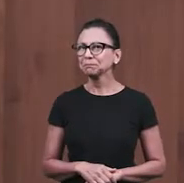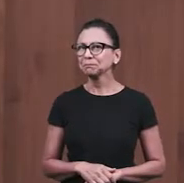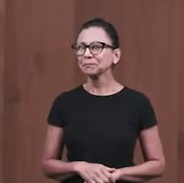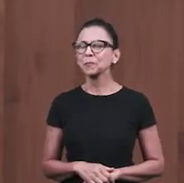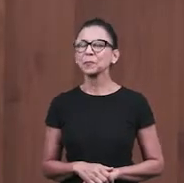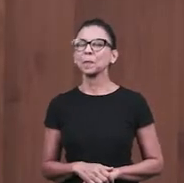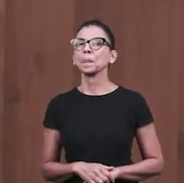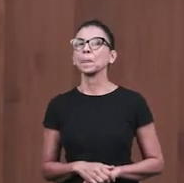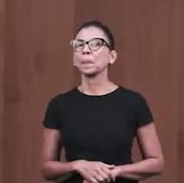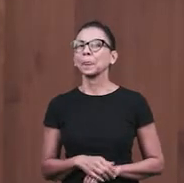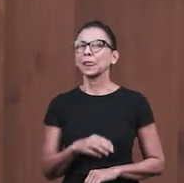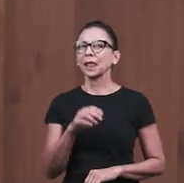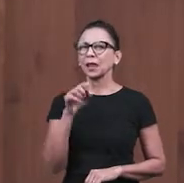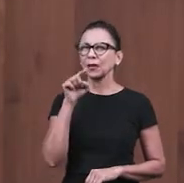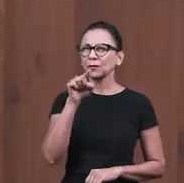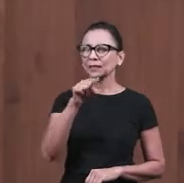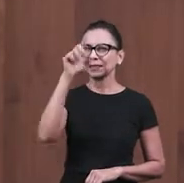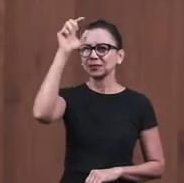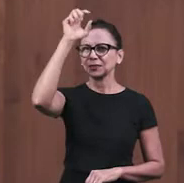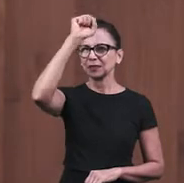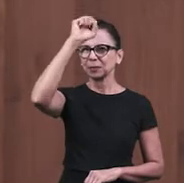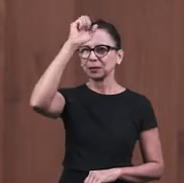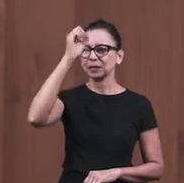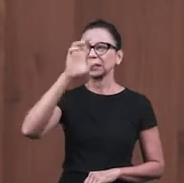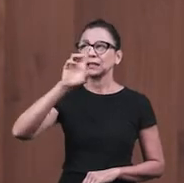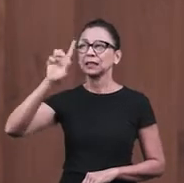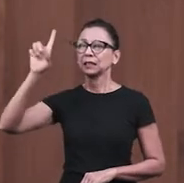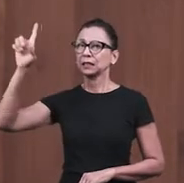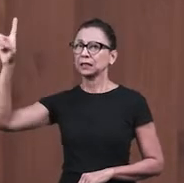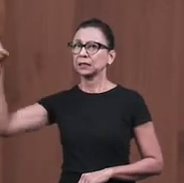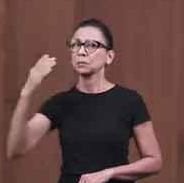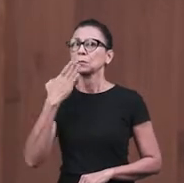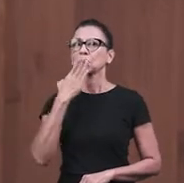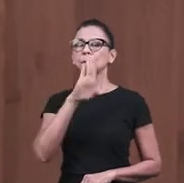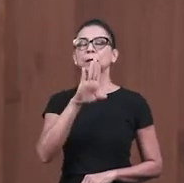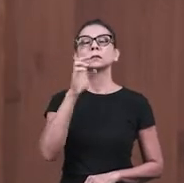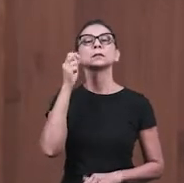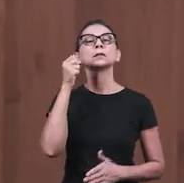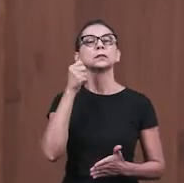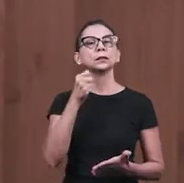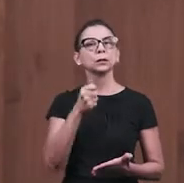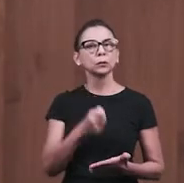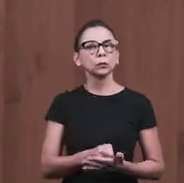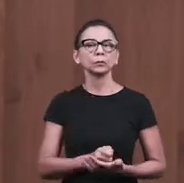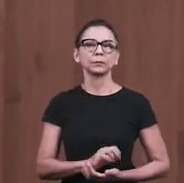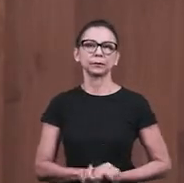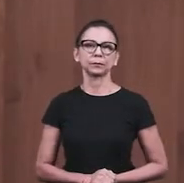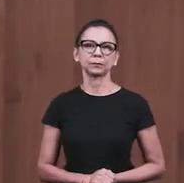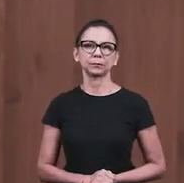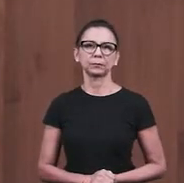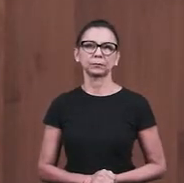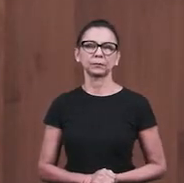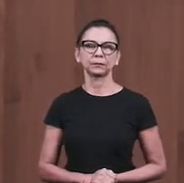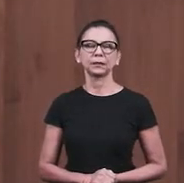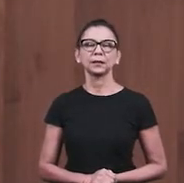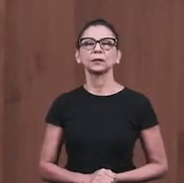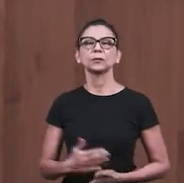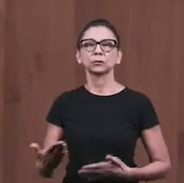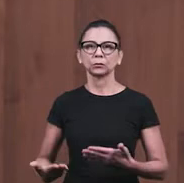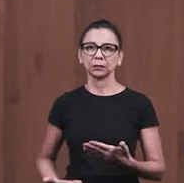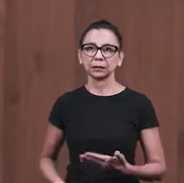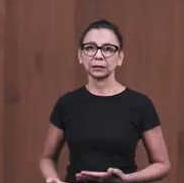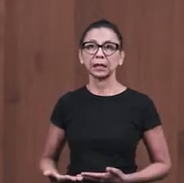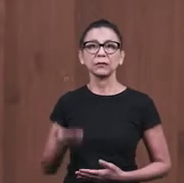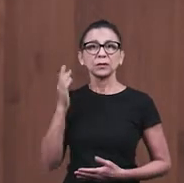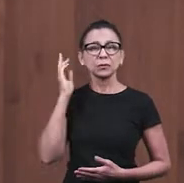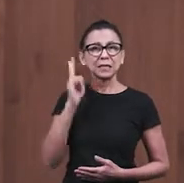Hoy vas a aprender que Dios cumple aquello que Él prometió en la vida de los siervos que son obedientes y